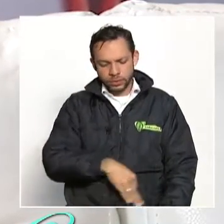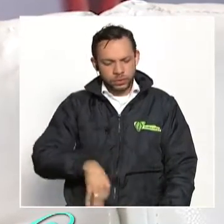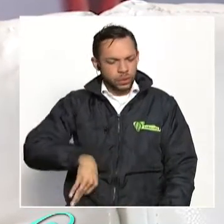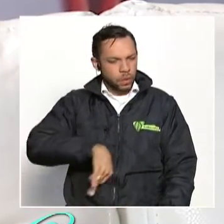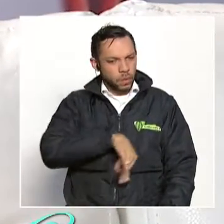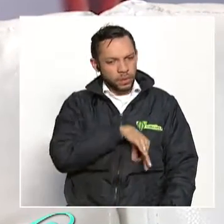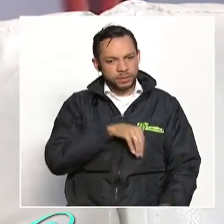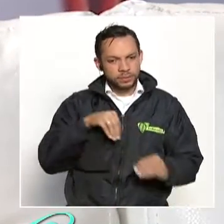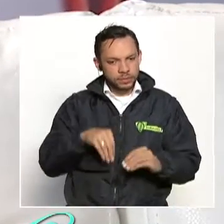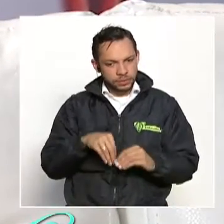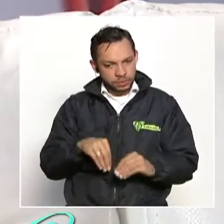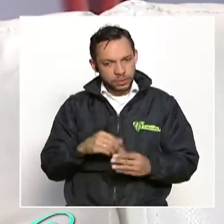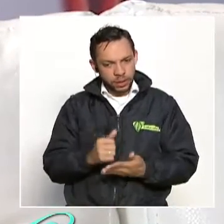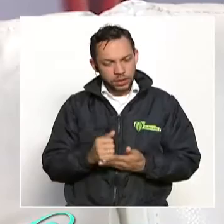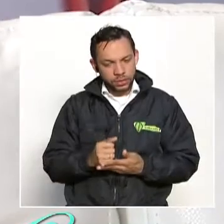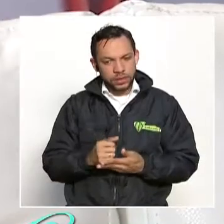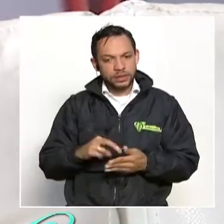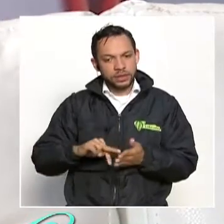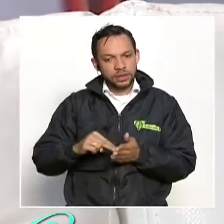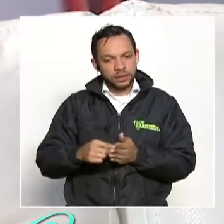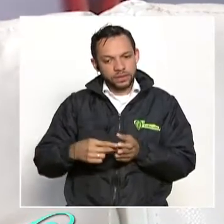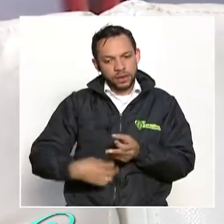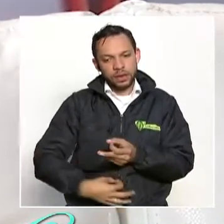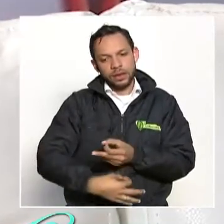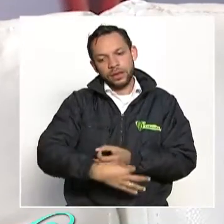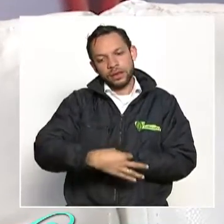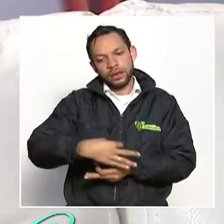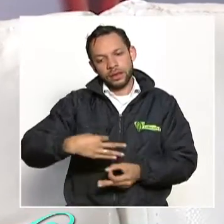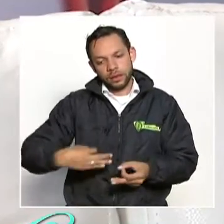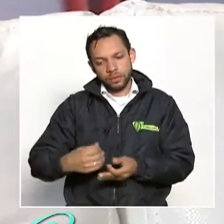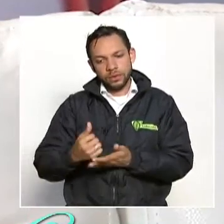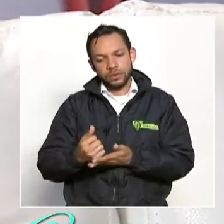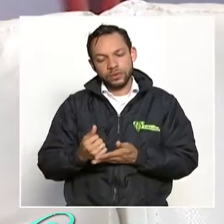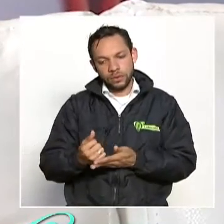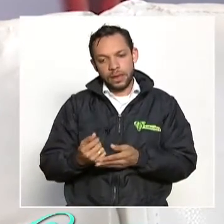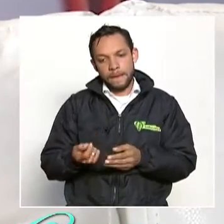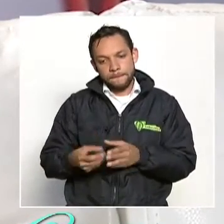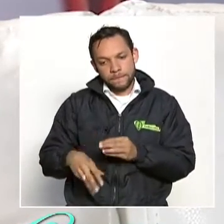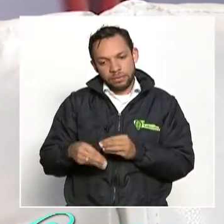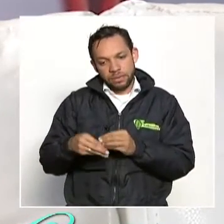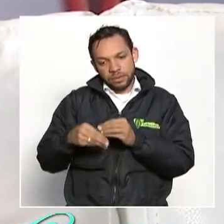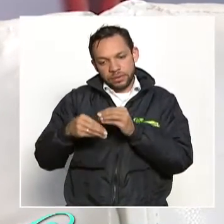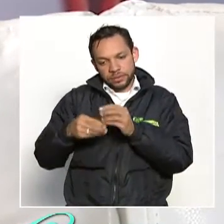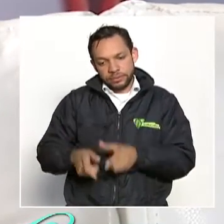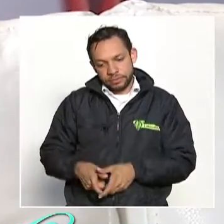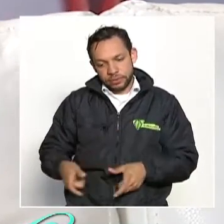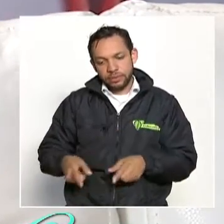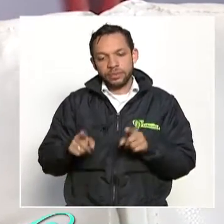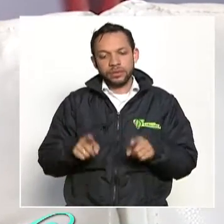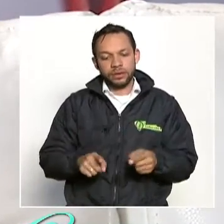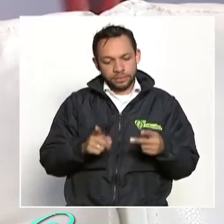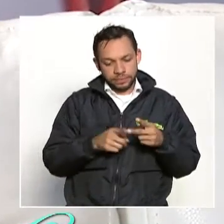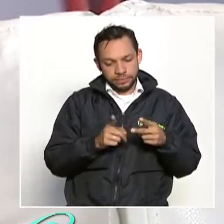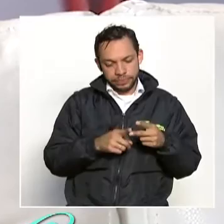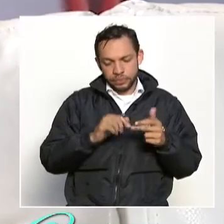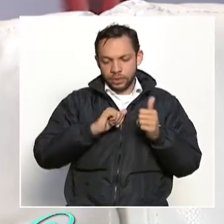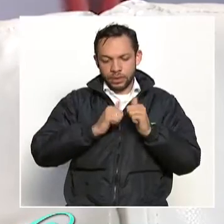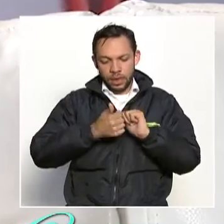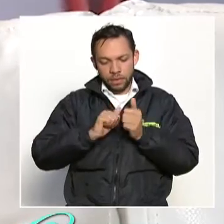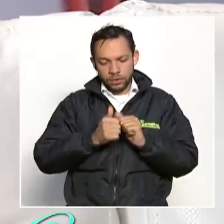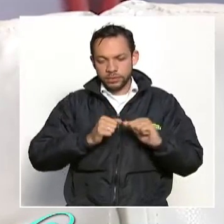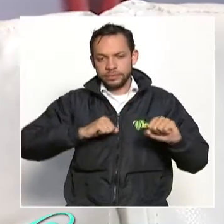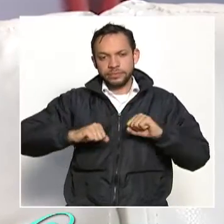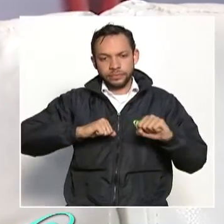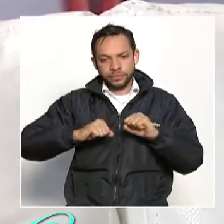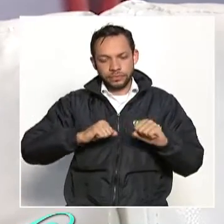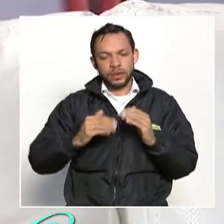lo contrario, va a producir un recambio favorable en microbiota. En segundo lugar, el ejercicio pues es todo, lo podemos